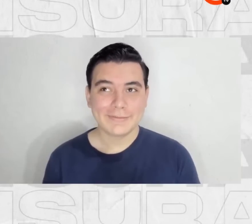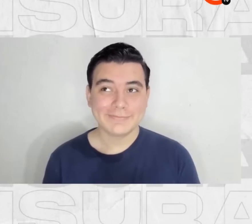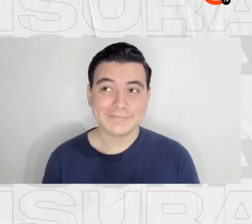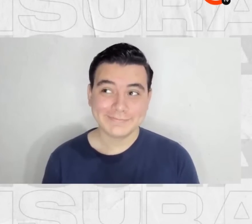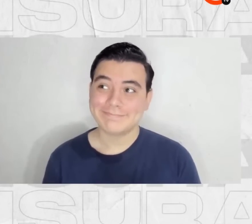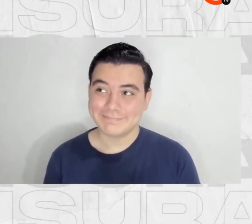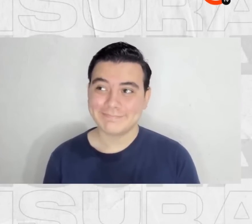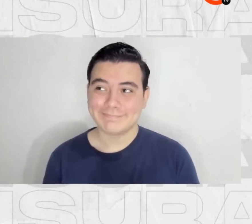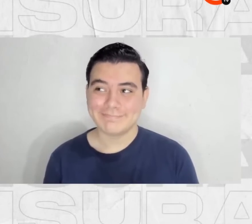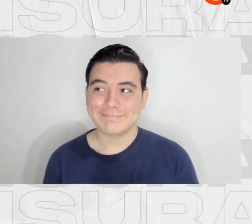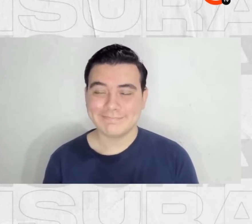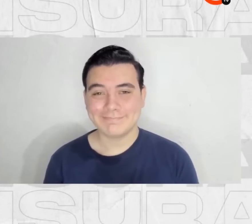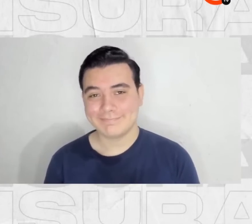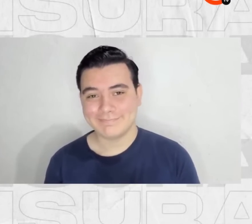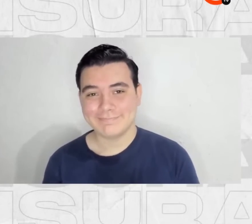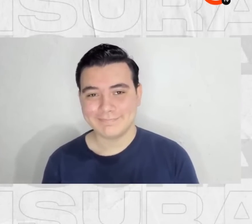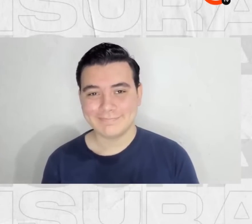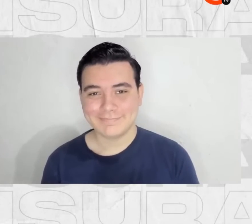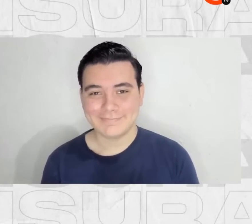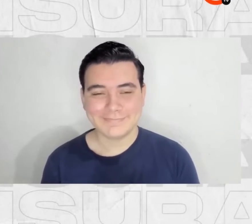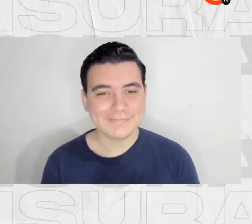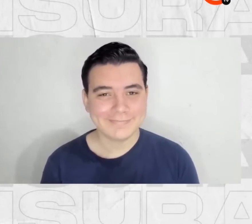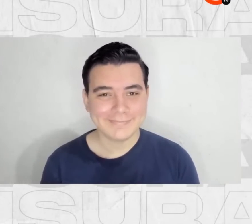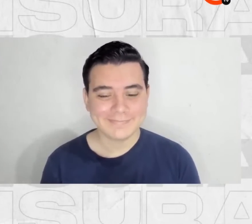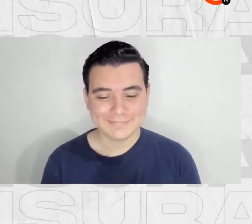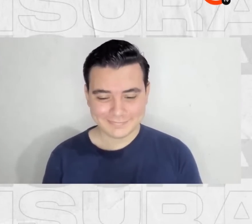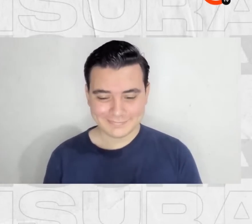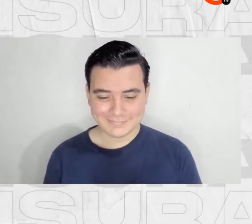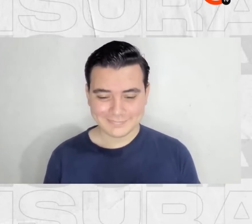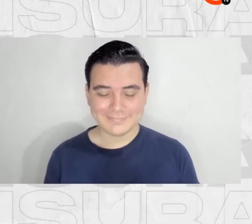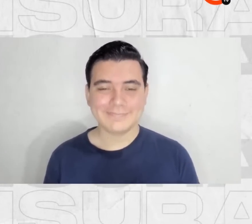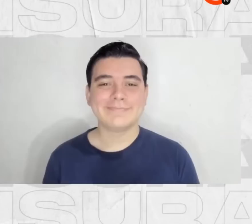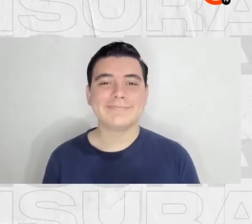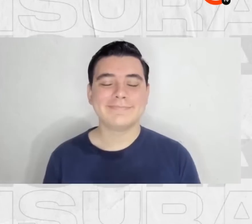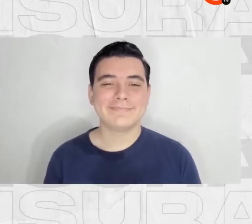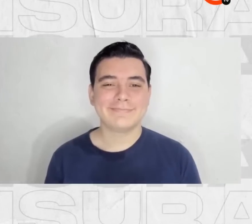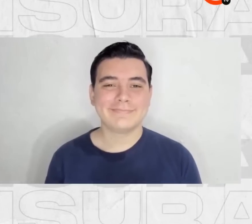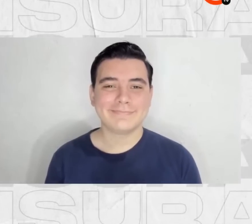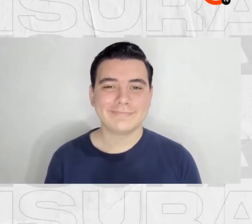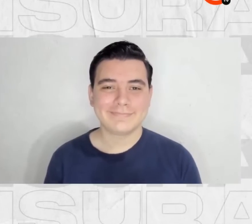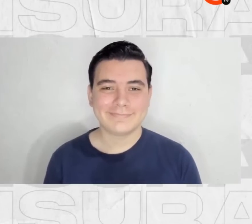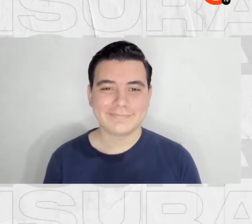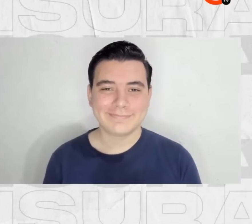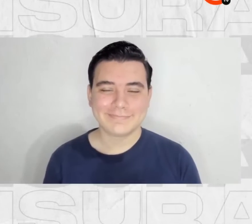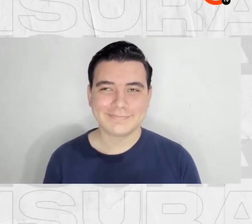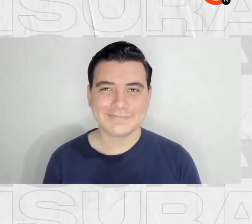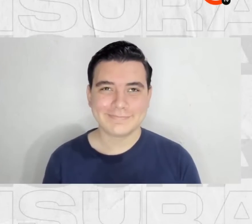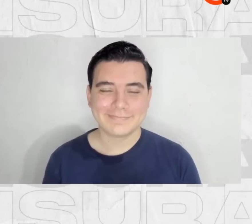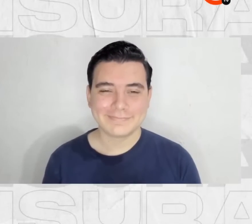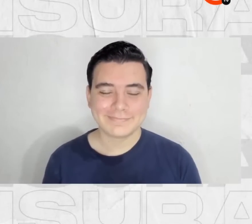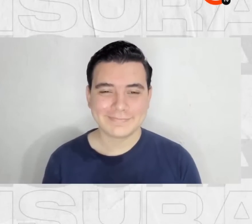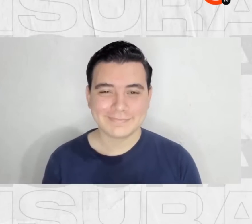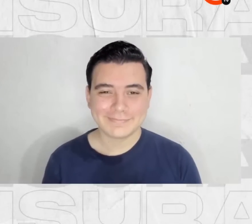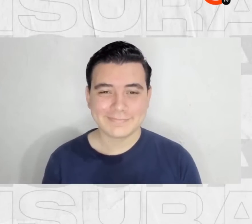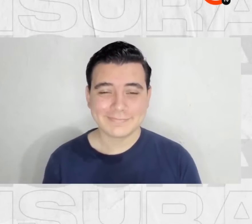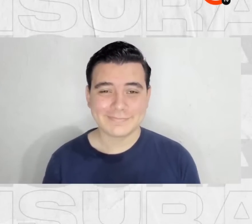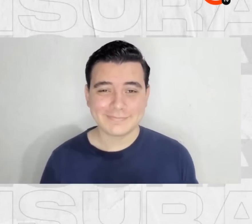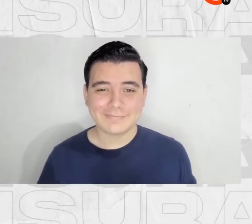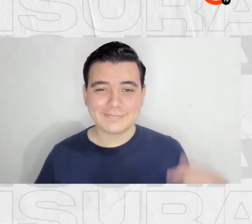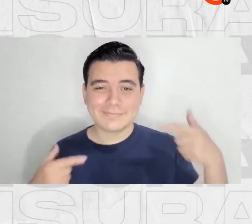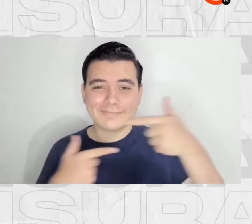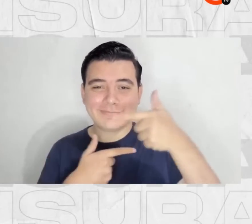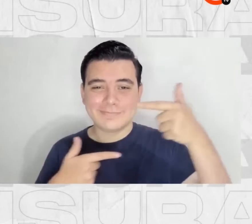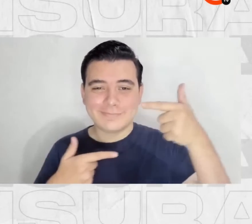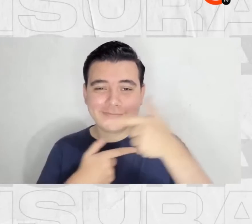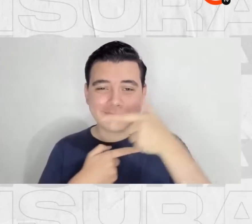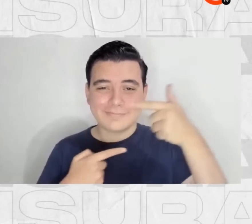mañaneras? ¿Le hacemos caso a Raimundo Rivapalacio que no deberían de desaparecer las mañaneras? ¿O le hacemos caso al mentiroso de Luis